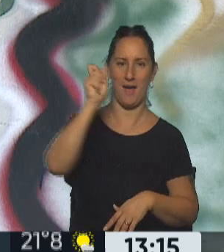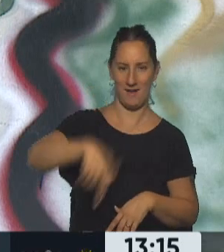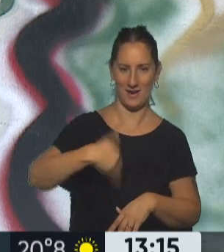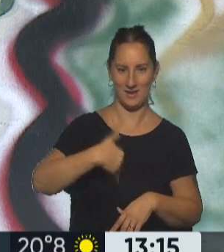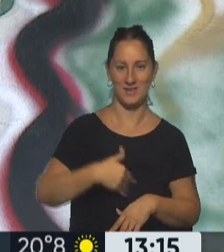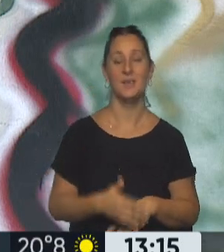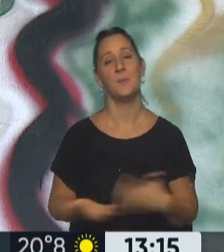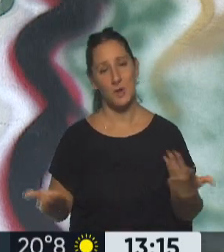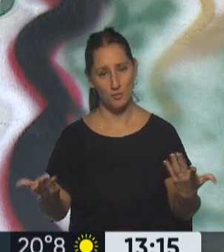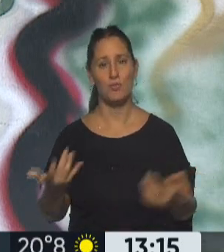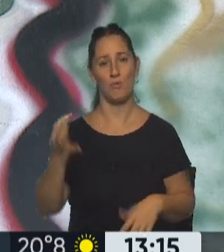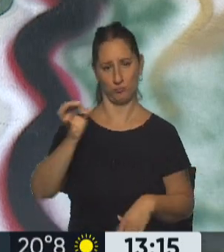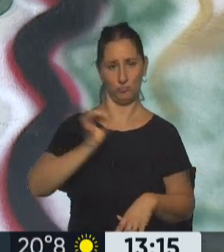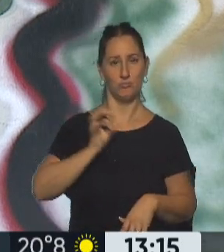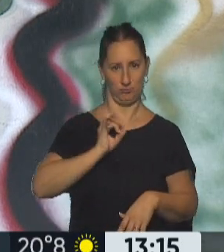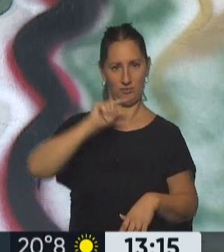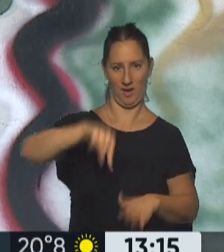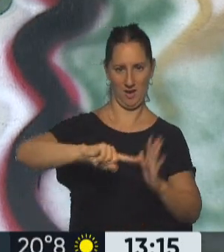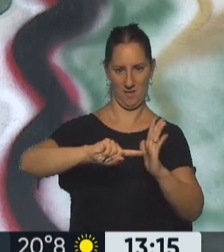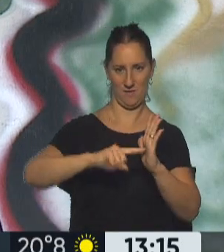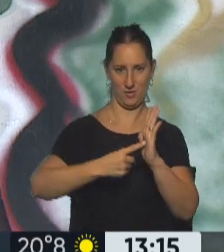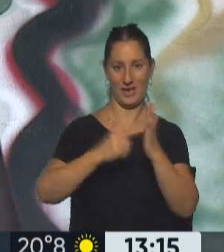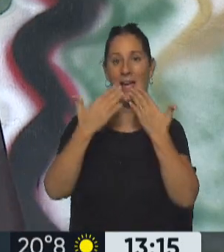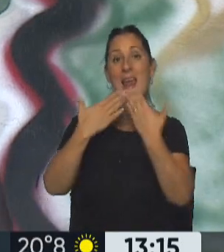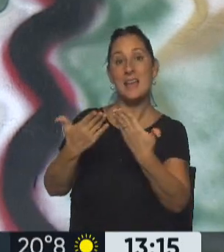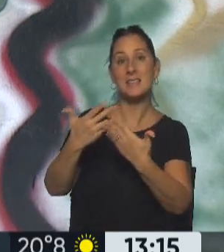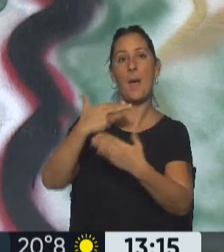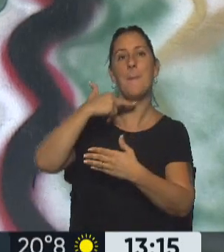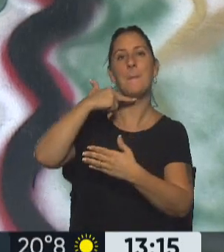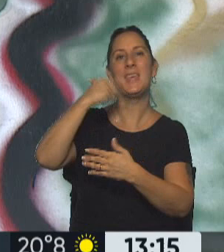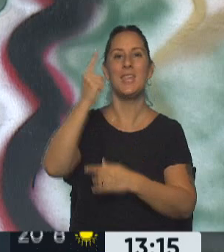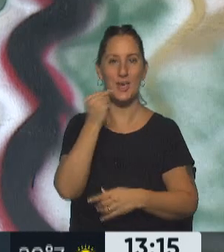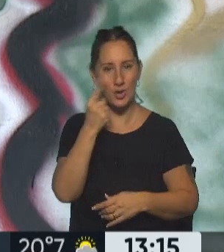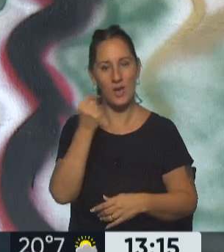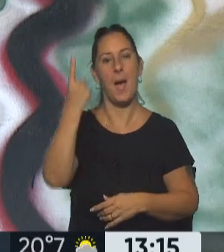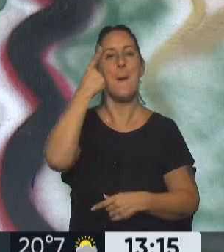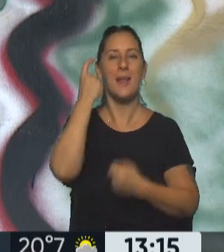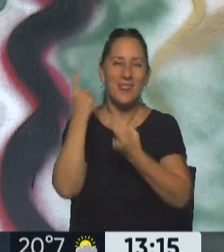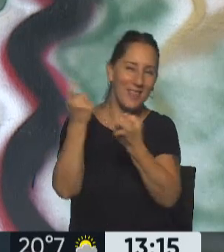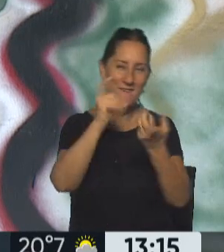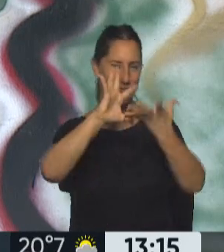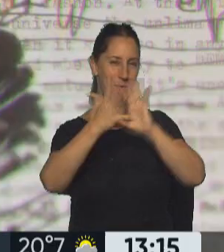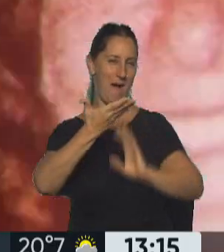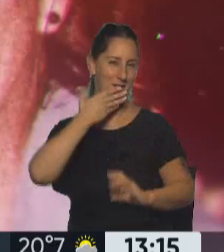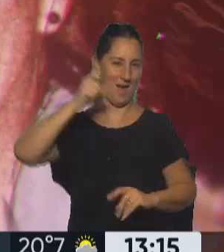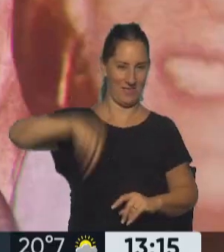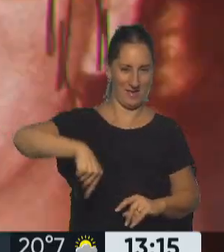yo tuve unos años aquí en Buenos Aires Gracias a mi hijo y bueno aprendí a hablar un poco